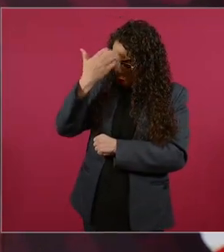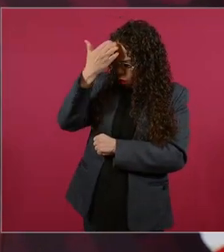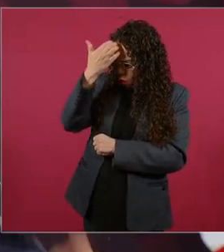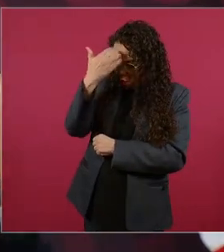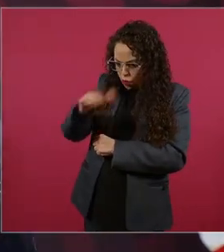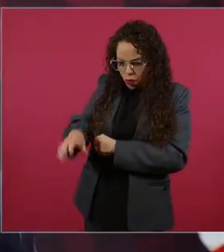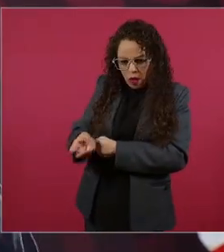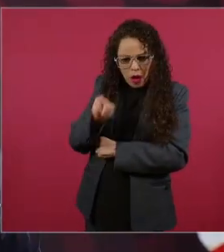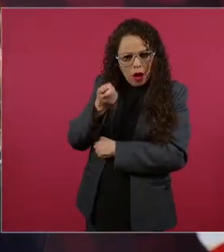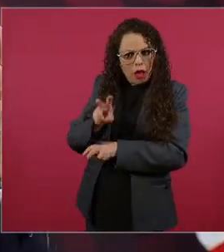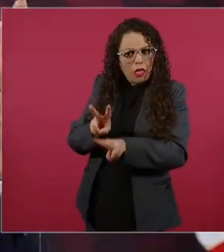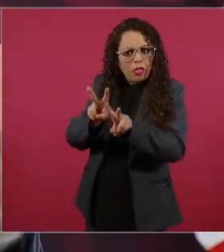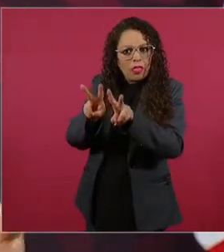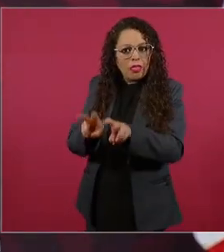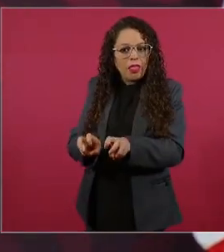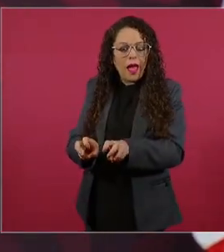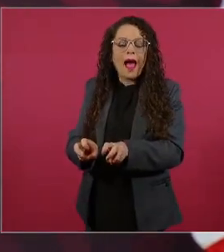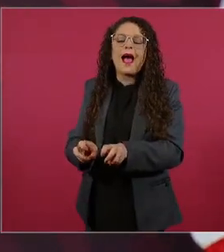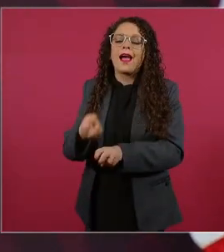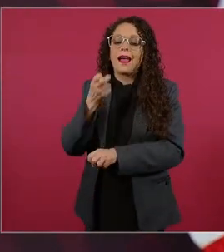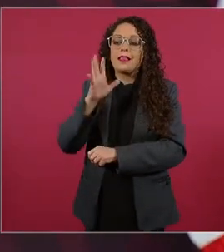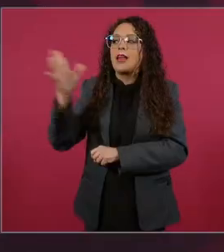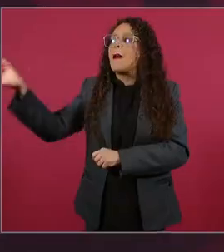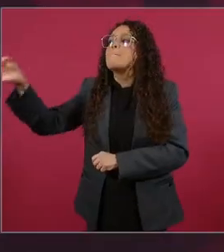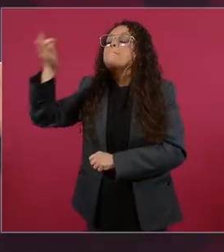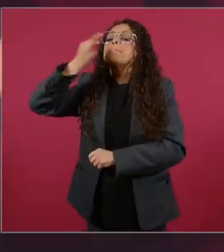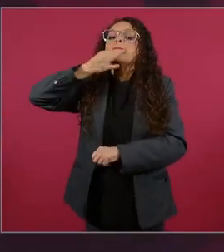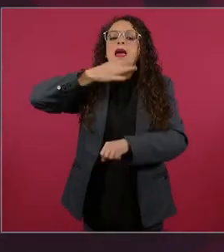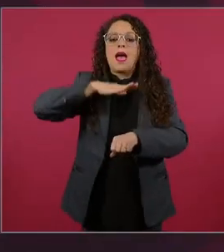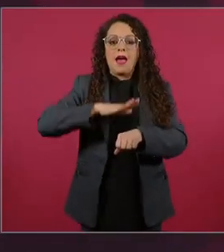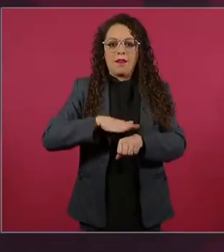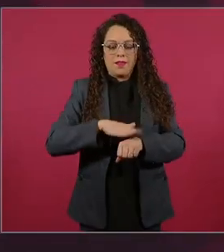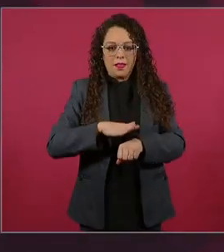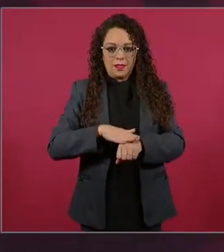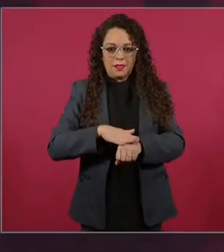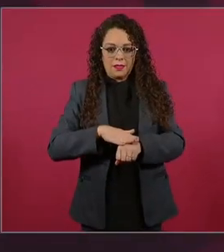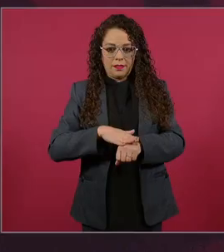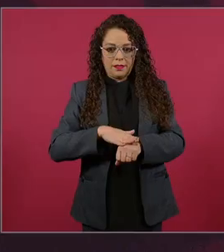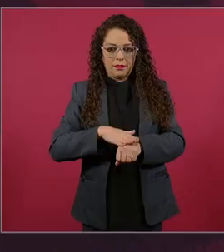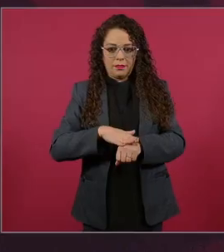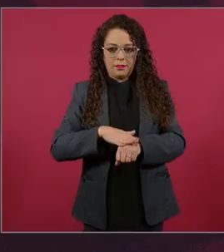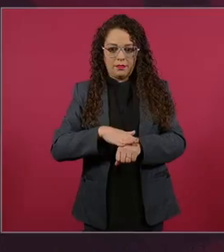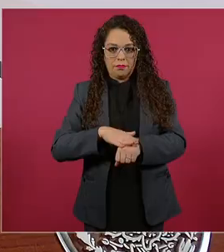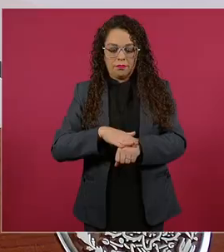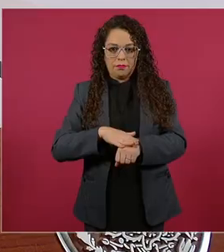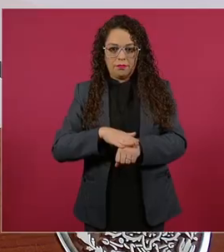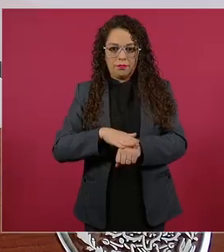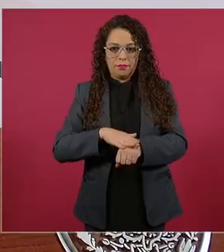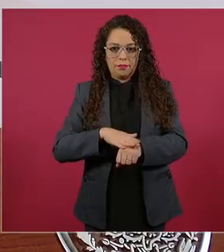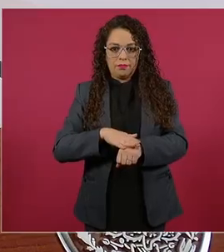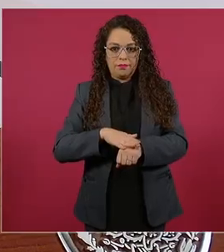Y cada vez que me informan sobre un asunto así, pues lo que yo planteo es